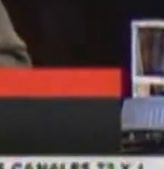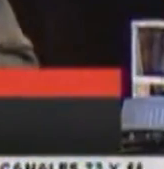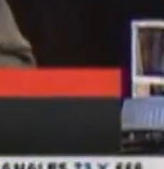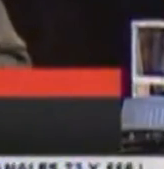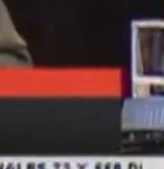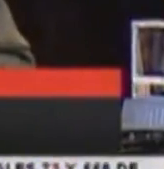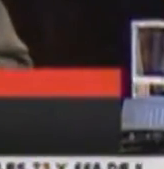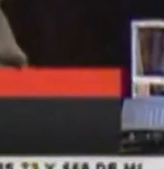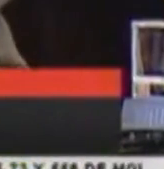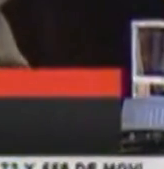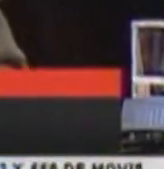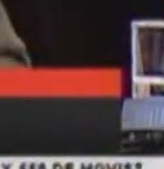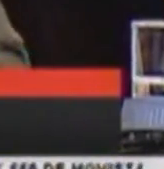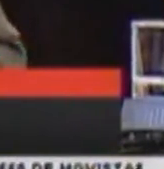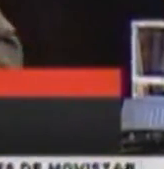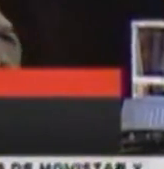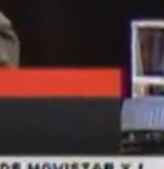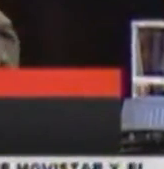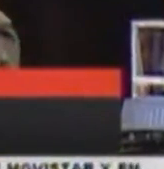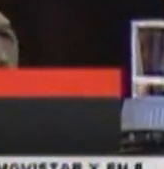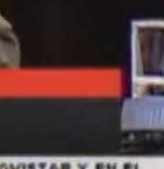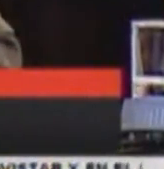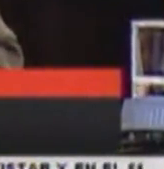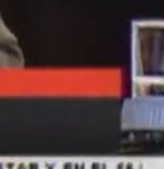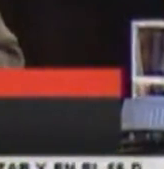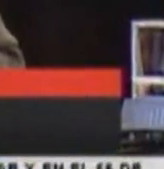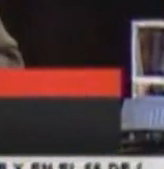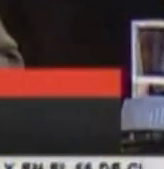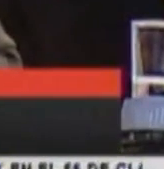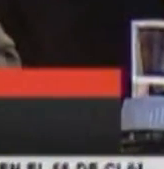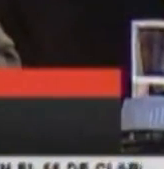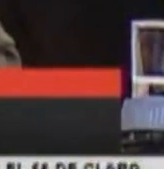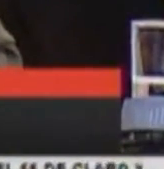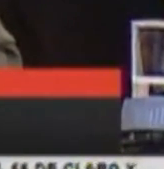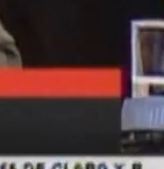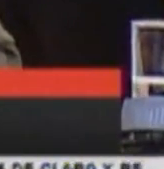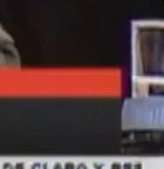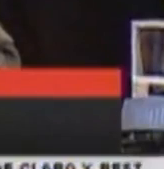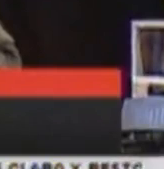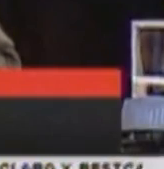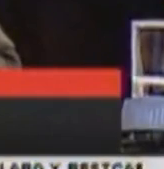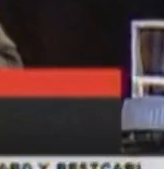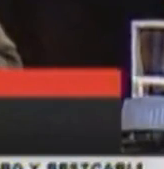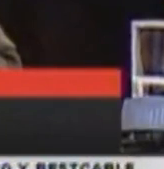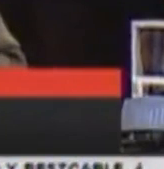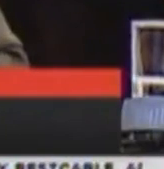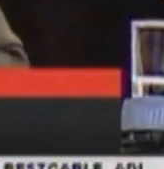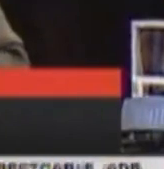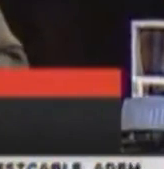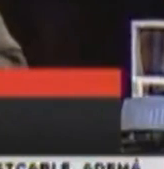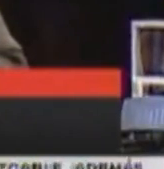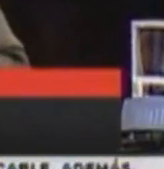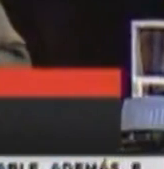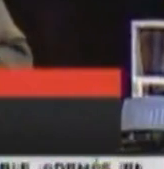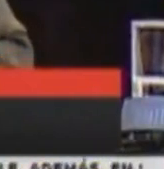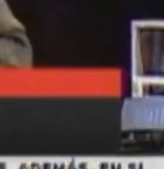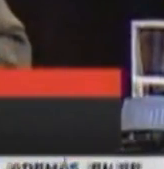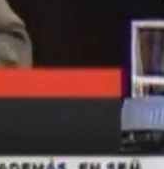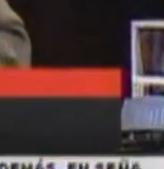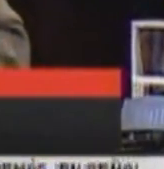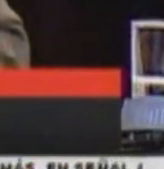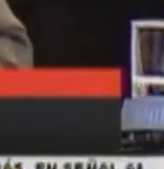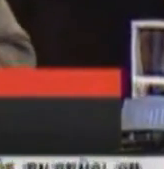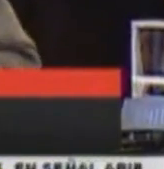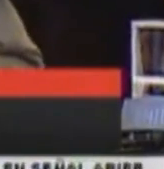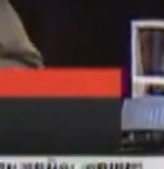los miembros de la comisión, de la otra comisión, la comisión de frontera, cómo discutir un mejor aterrizaje de política nacional, por ejemplo,